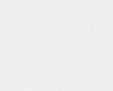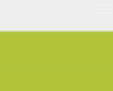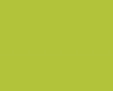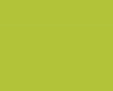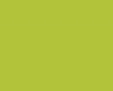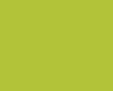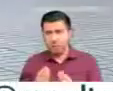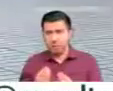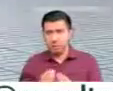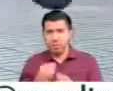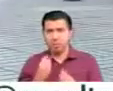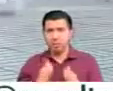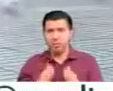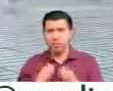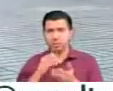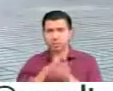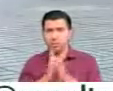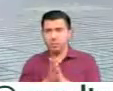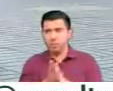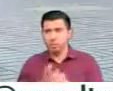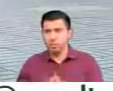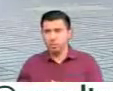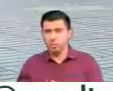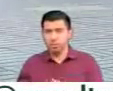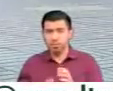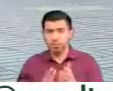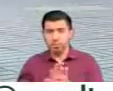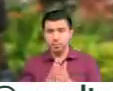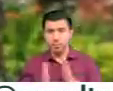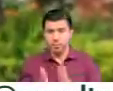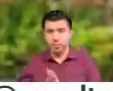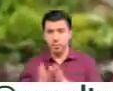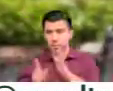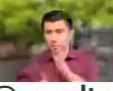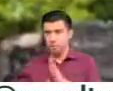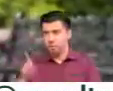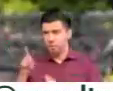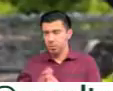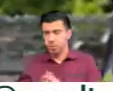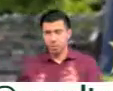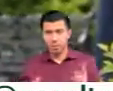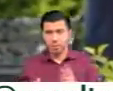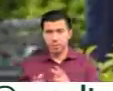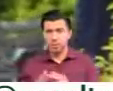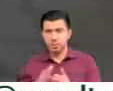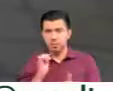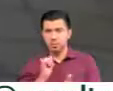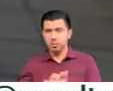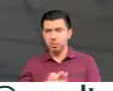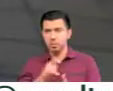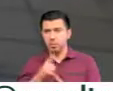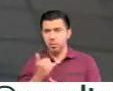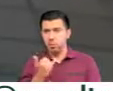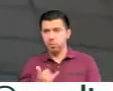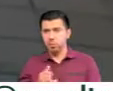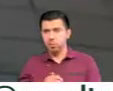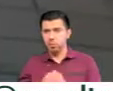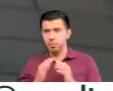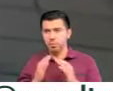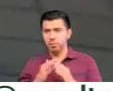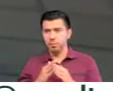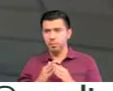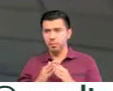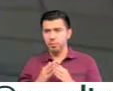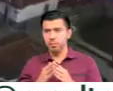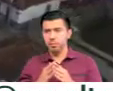Altro.com. La paz y el progreso se pasean gloriosas por las calles de San Vicente de Chucurí. En los rostros sonrientes de